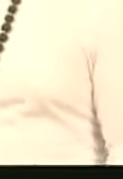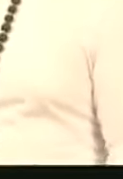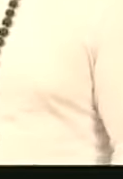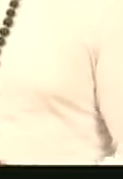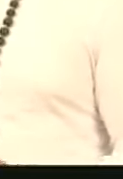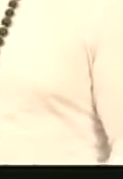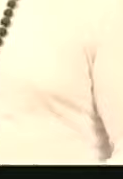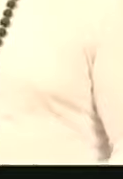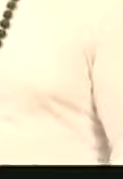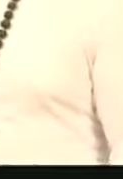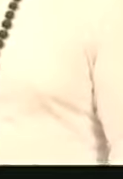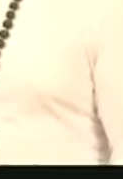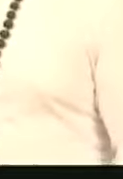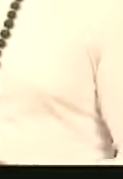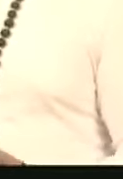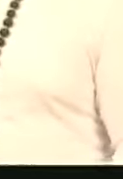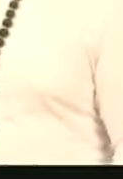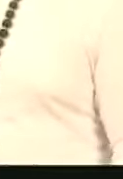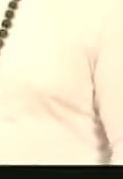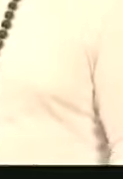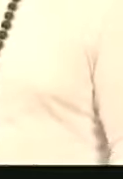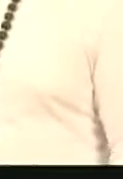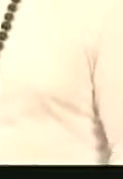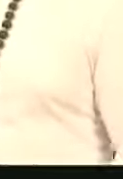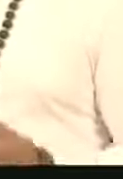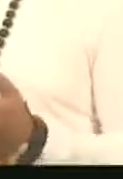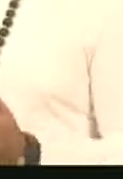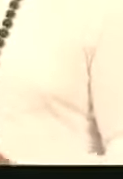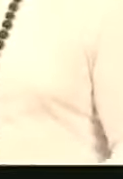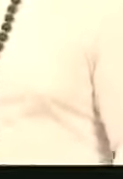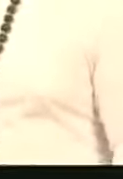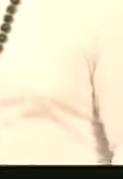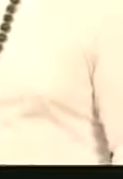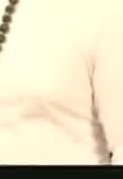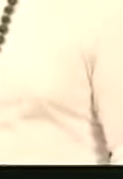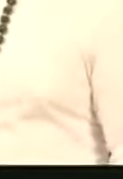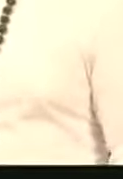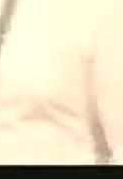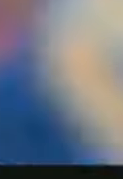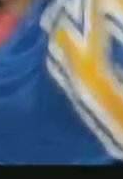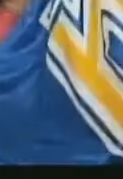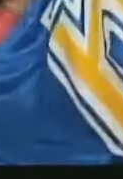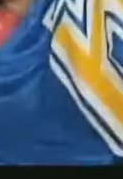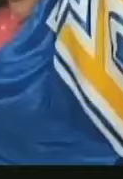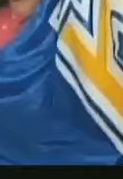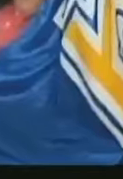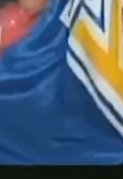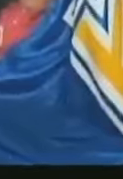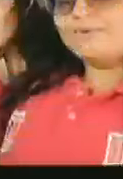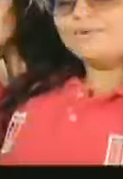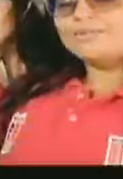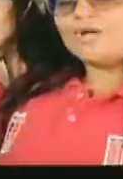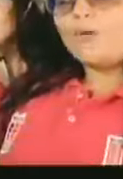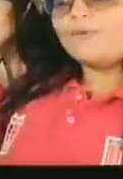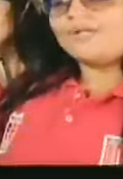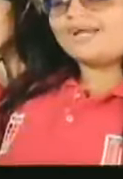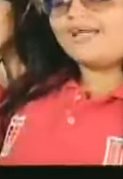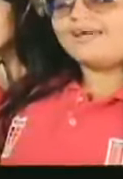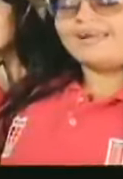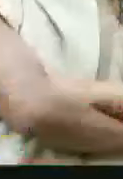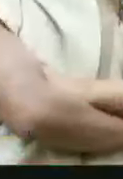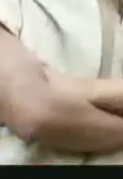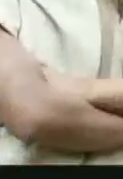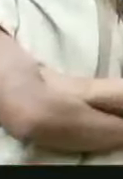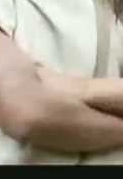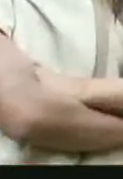expande la lucha y añade en decreto Día de la Resistencia Indígena y la Descolonización de América. Si alguien puede demostrar lo que es la